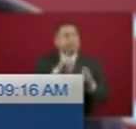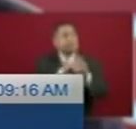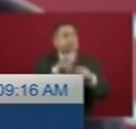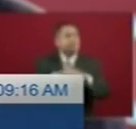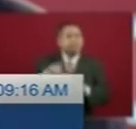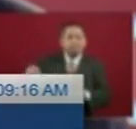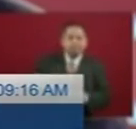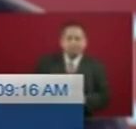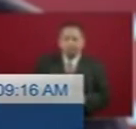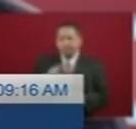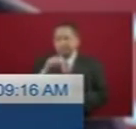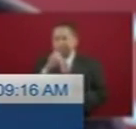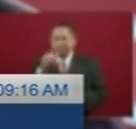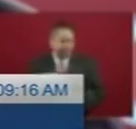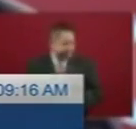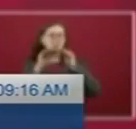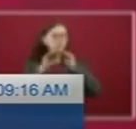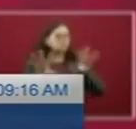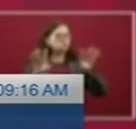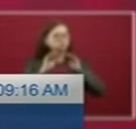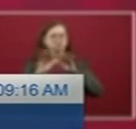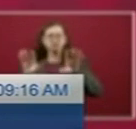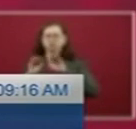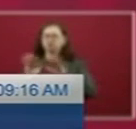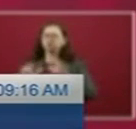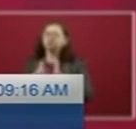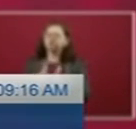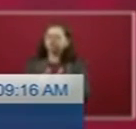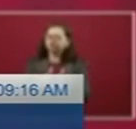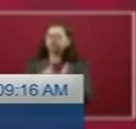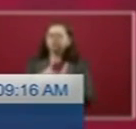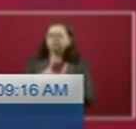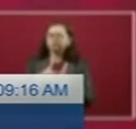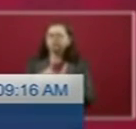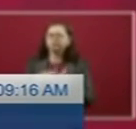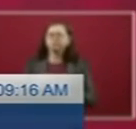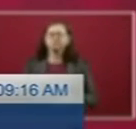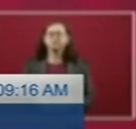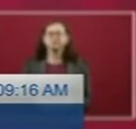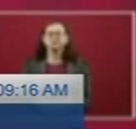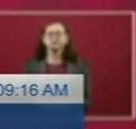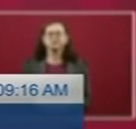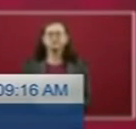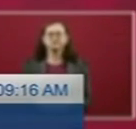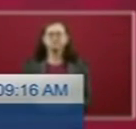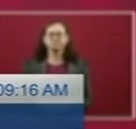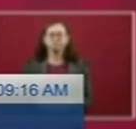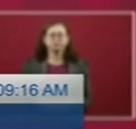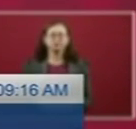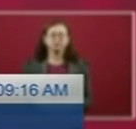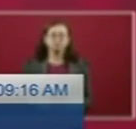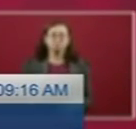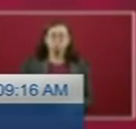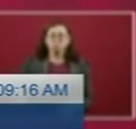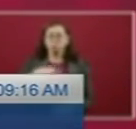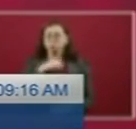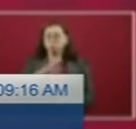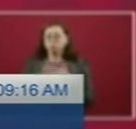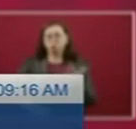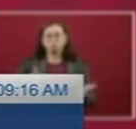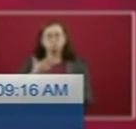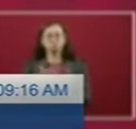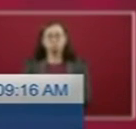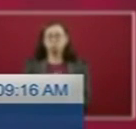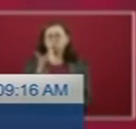AMLO parafraseó el viernes un pasaje bíblico y arremetió contra la hipocresía de los conservadores. El